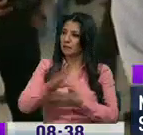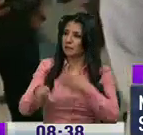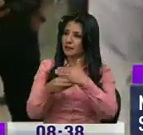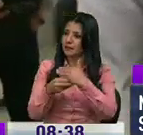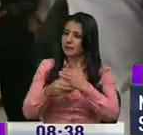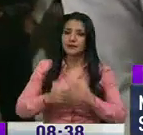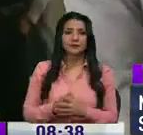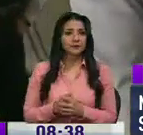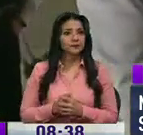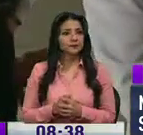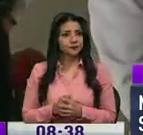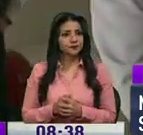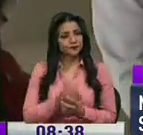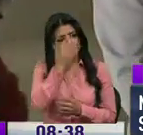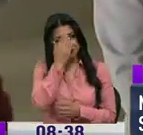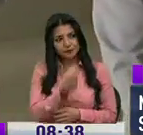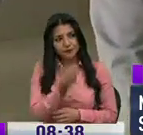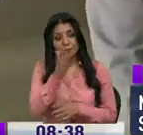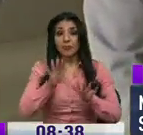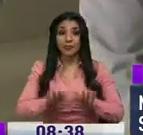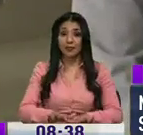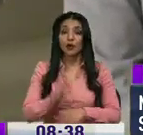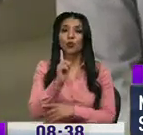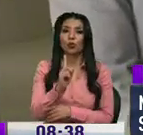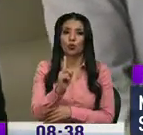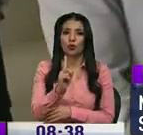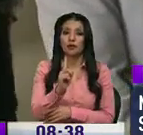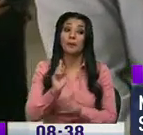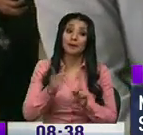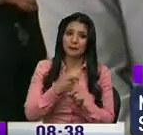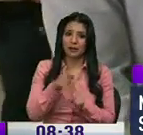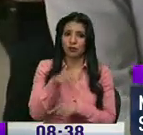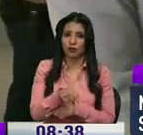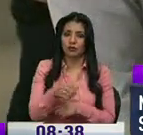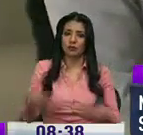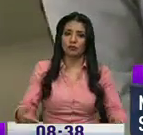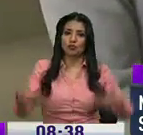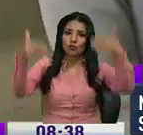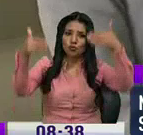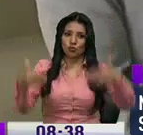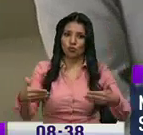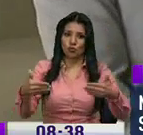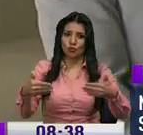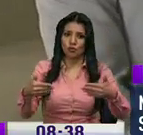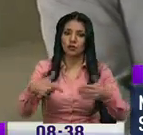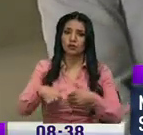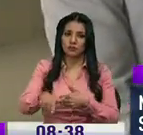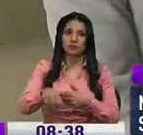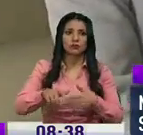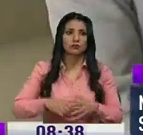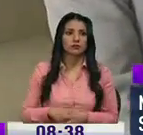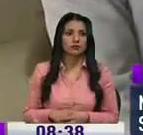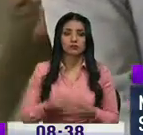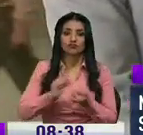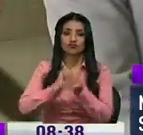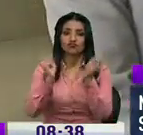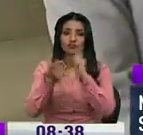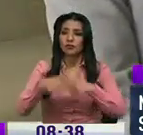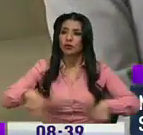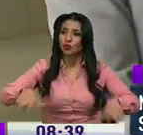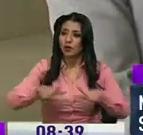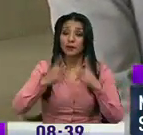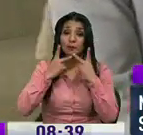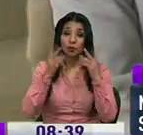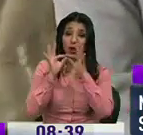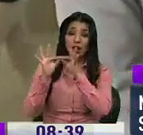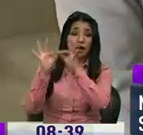más? Bueno, buenos días. Este es de uno de los primeros murales. Está previsto que justamente en lo que es la política de regeneración de espacios